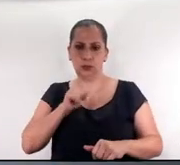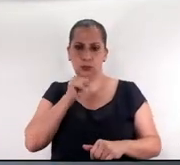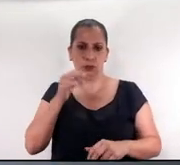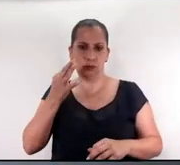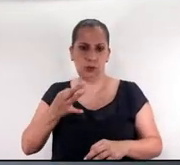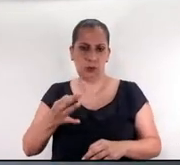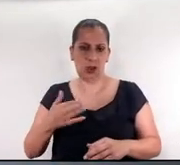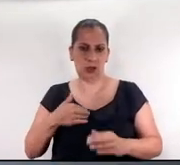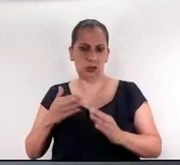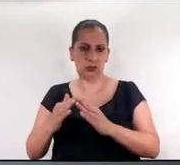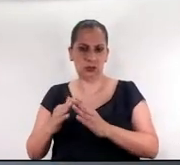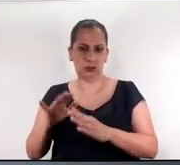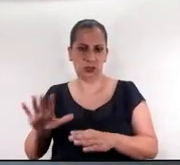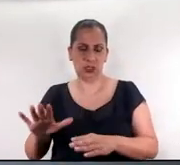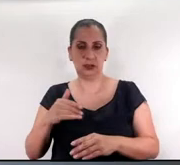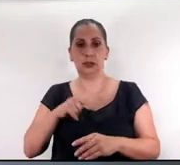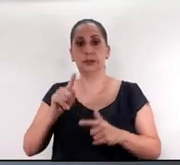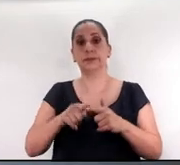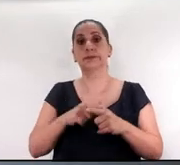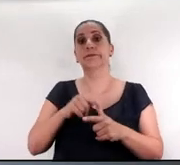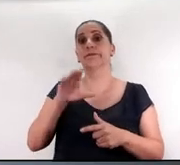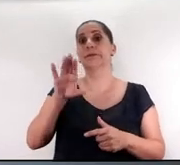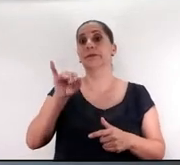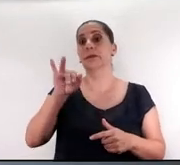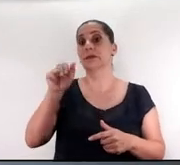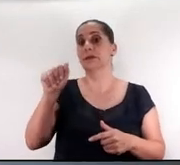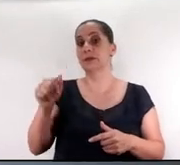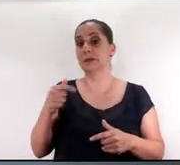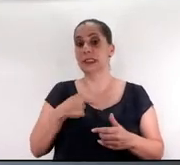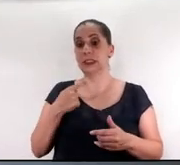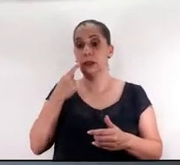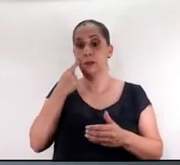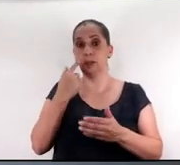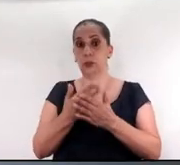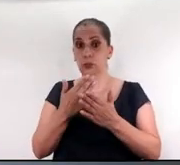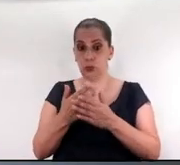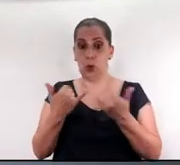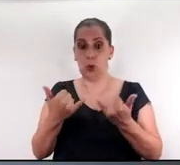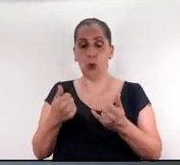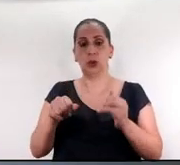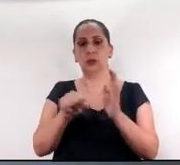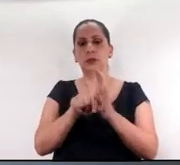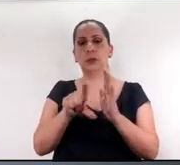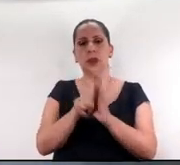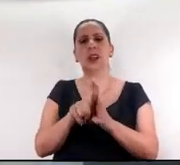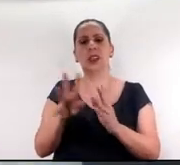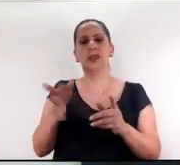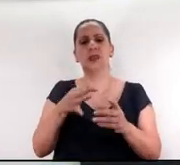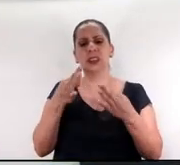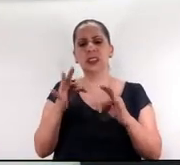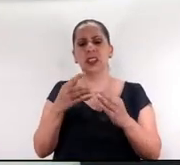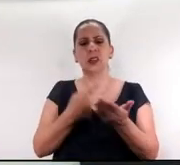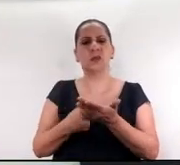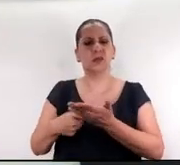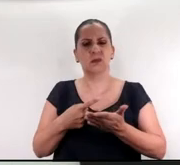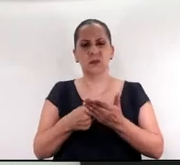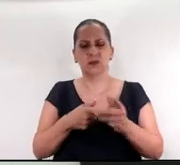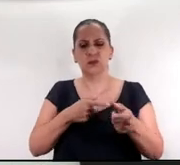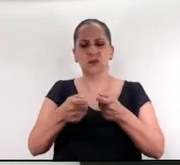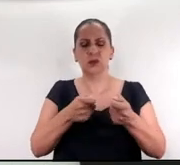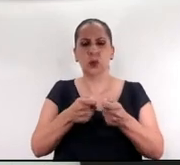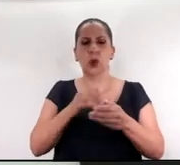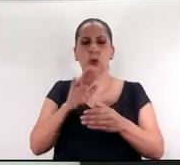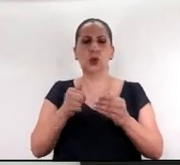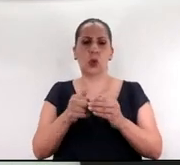el CEFIA está proponiendo y actualmente se discute en Asamblea Legislativa un proyecto para regular los